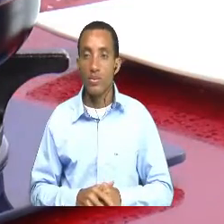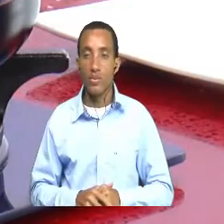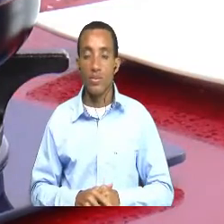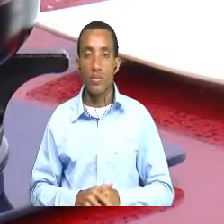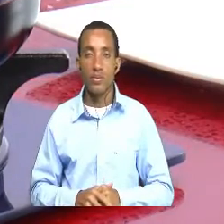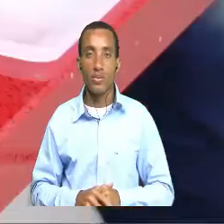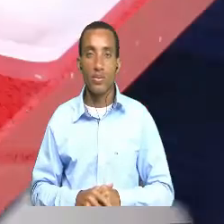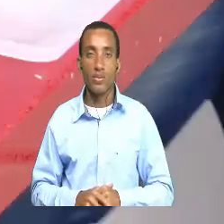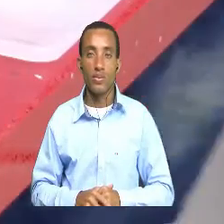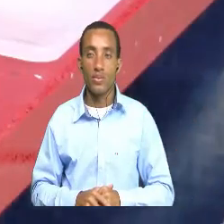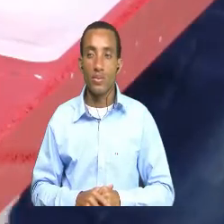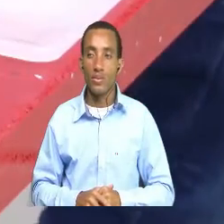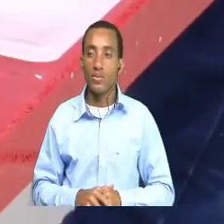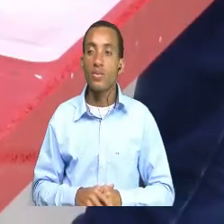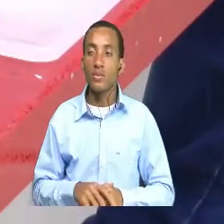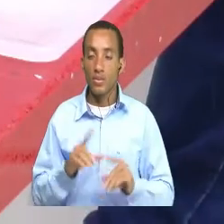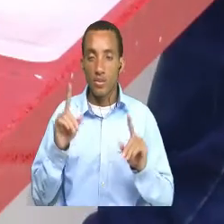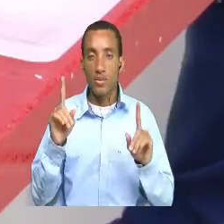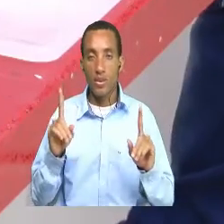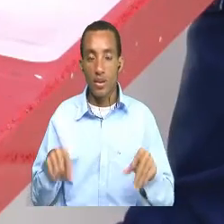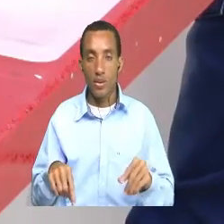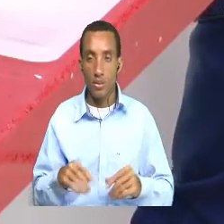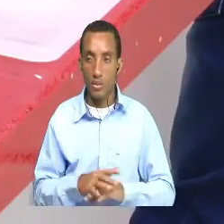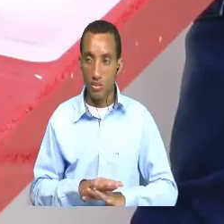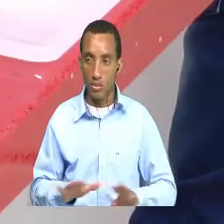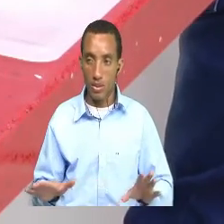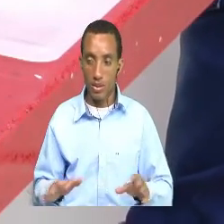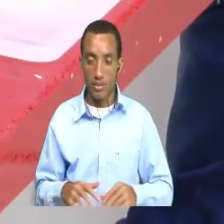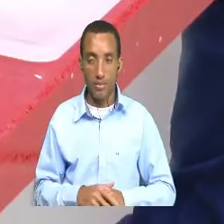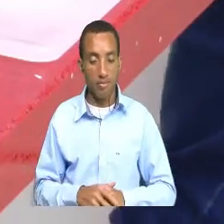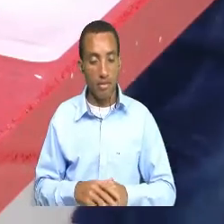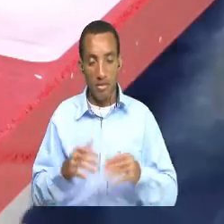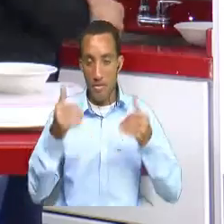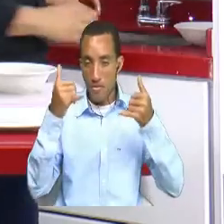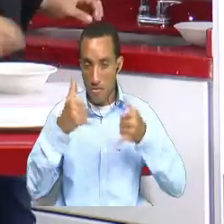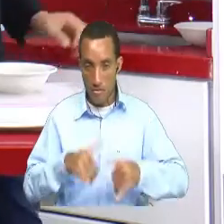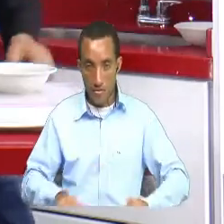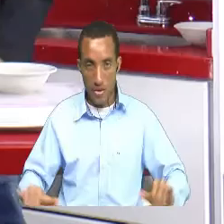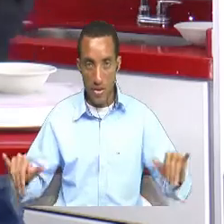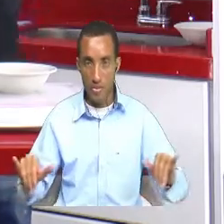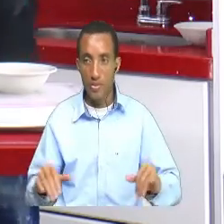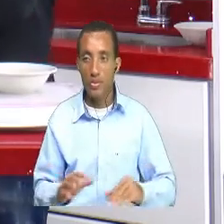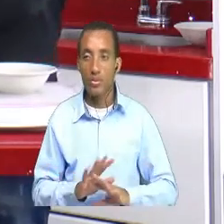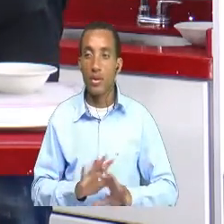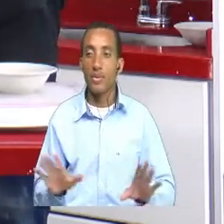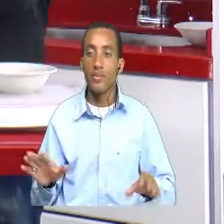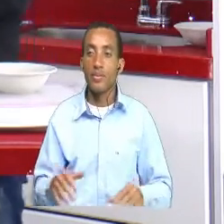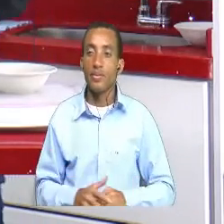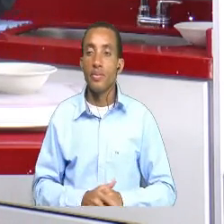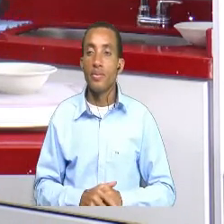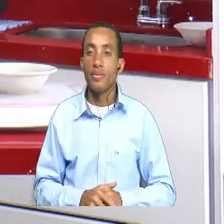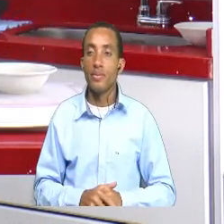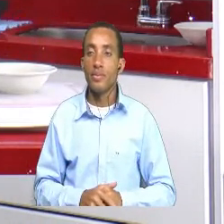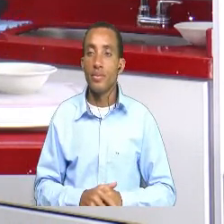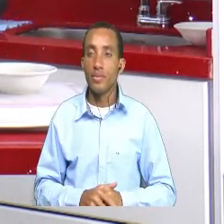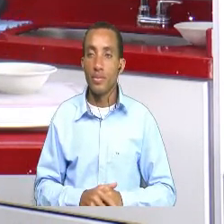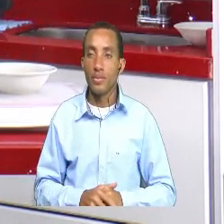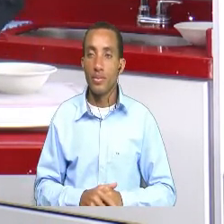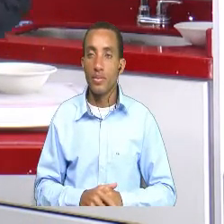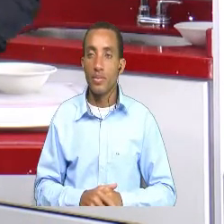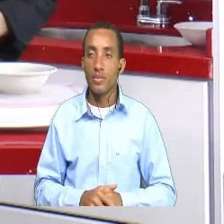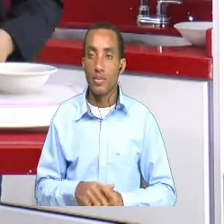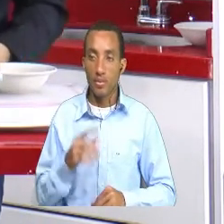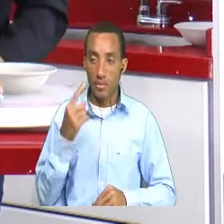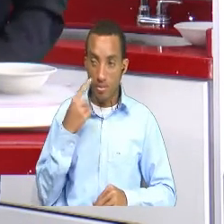a retirar este mal metano por aquí yo creo que ya terminamos con el parmesano el día de hoy de esta manera si pueden